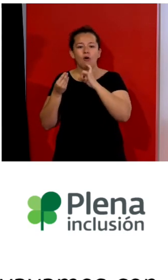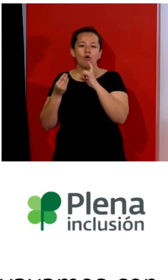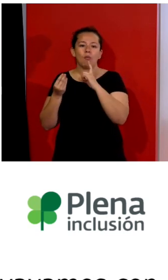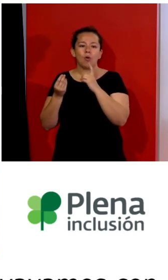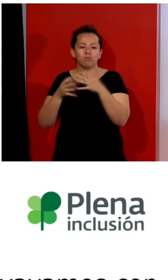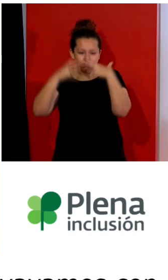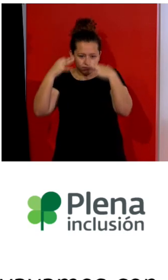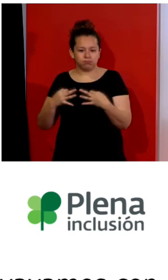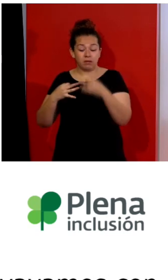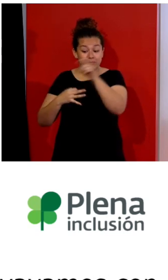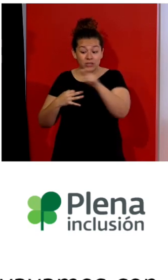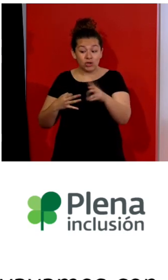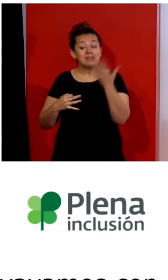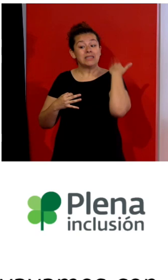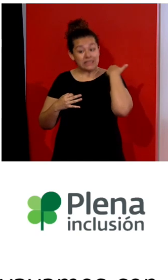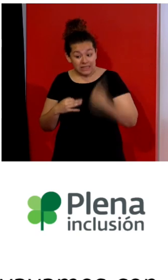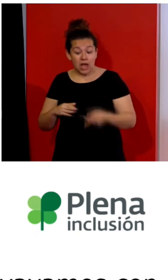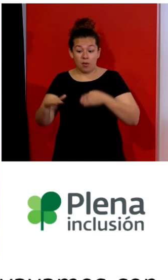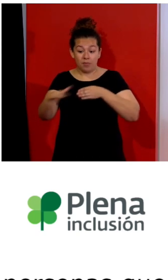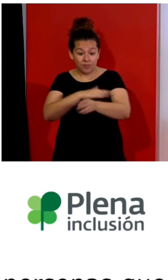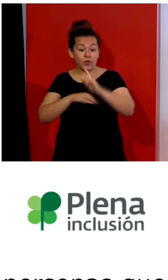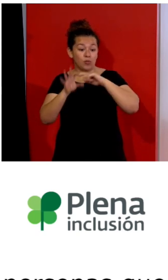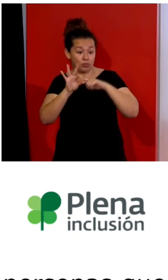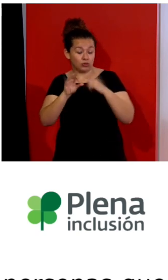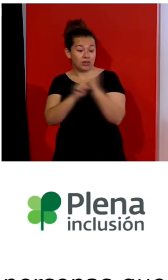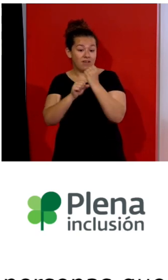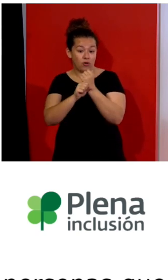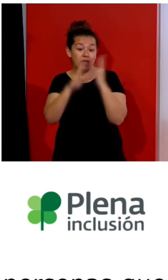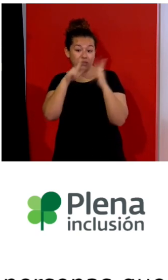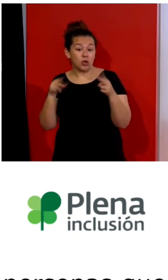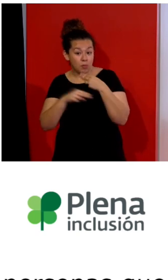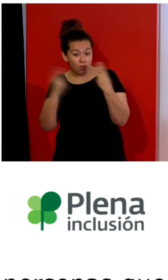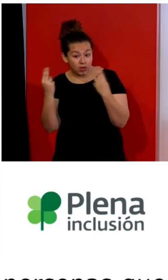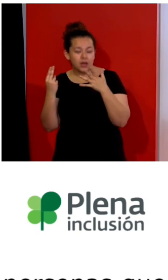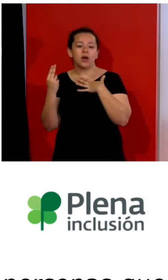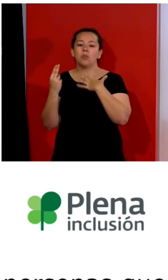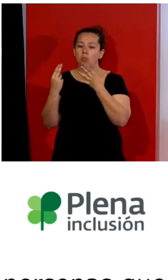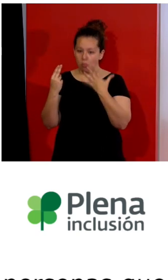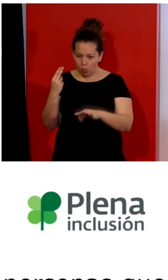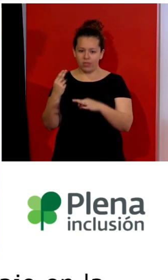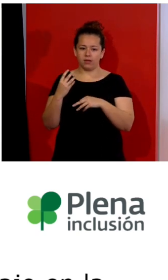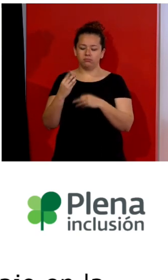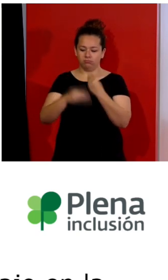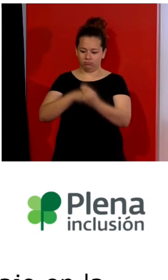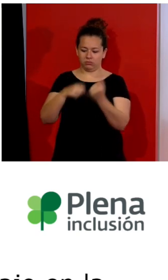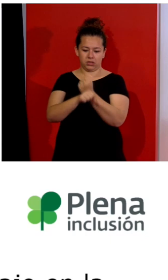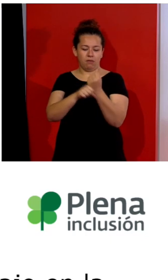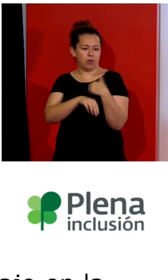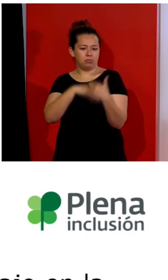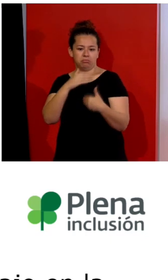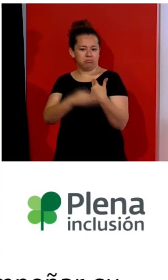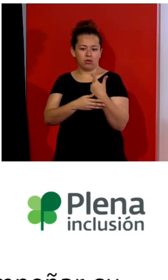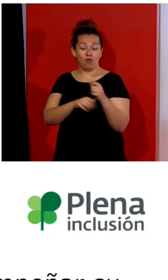las personas que ya han accedido a un puesto de trabajo en la administración pública puedan desempeñar su labor de la manera